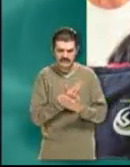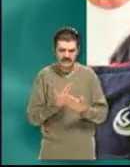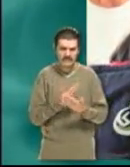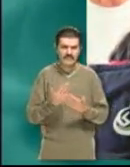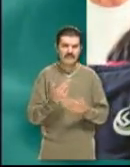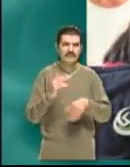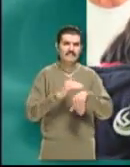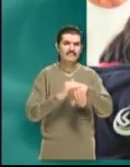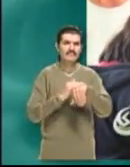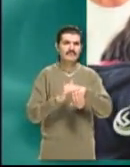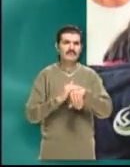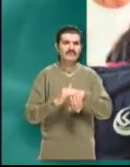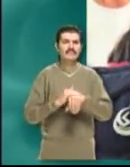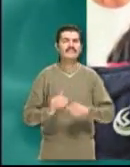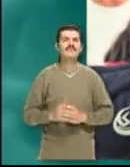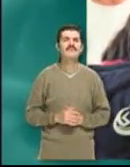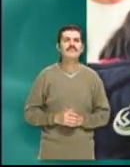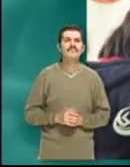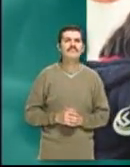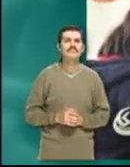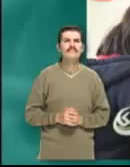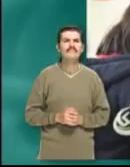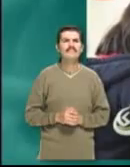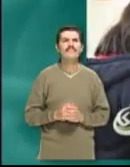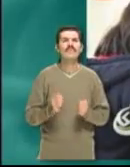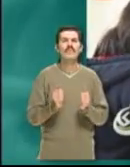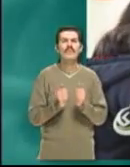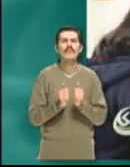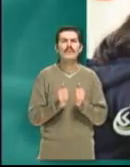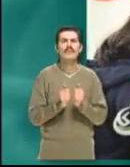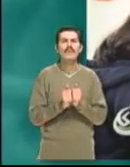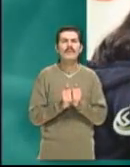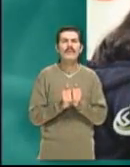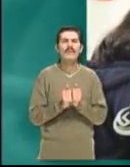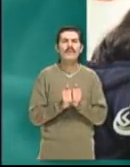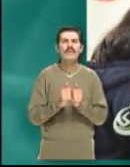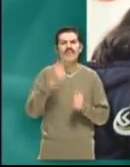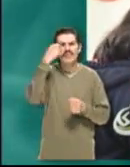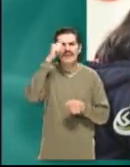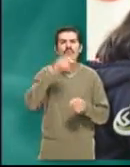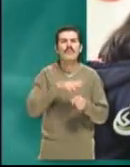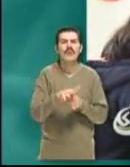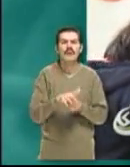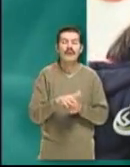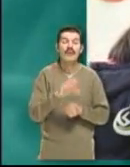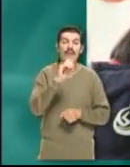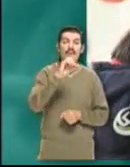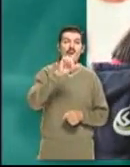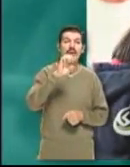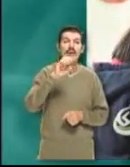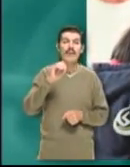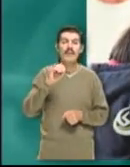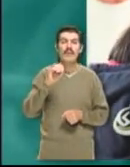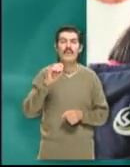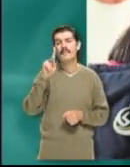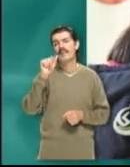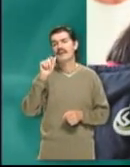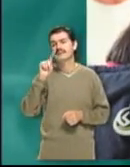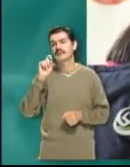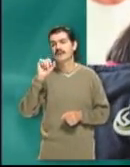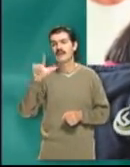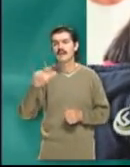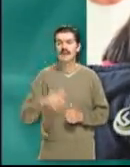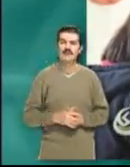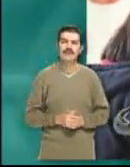Estoy dibujando un desnudo. ¿Con qué técnica? Con óleo